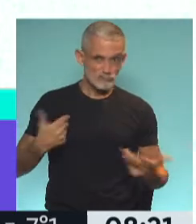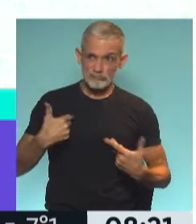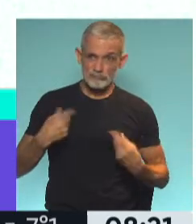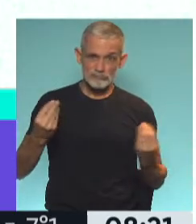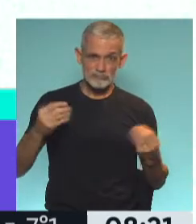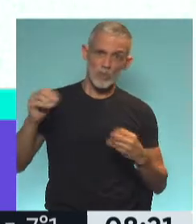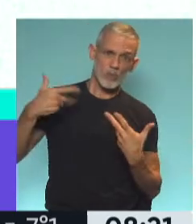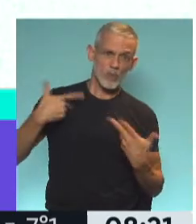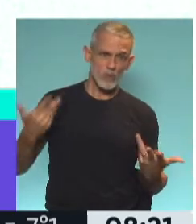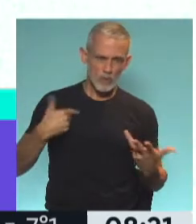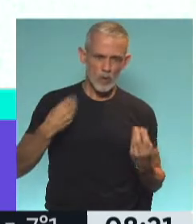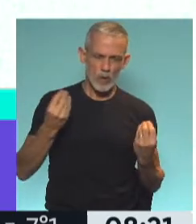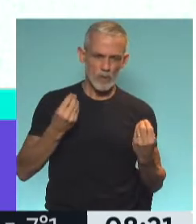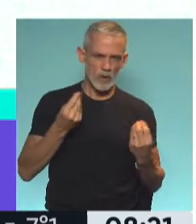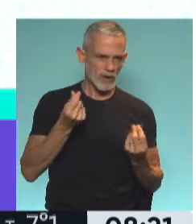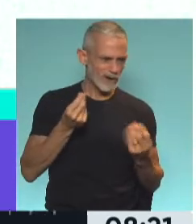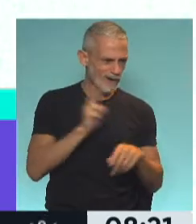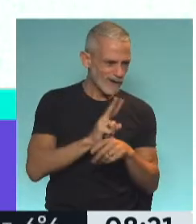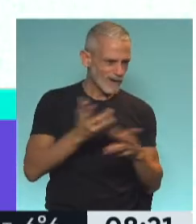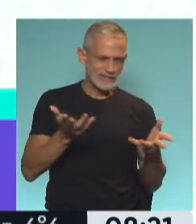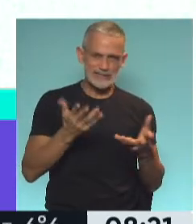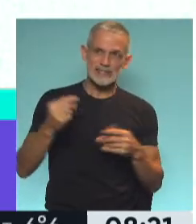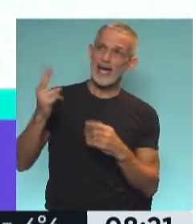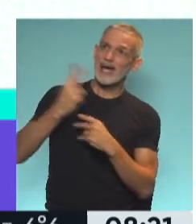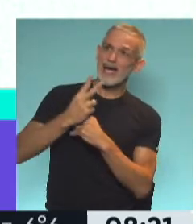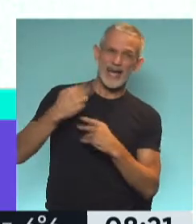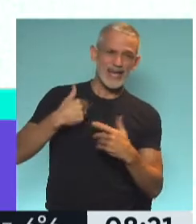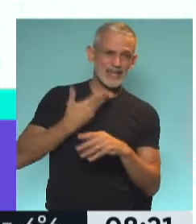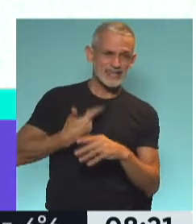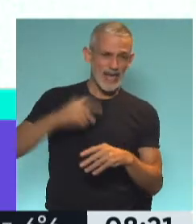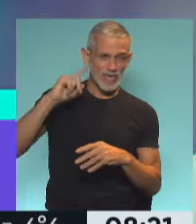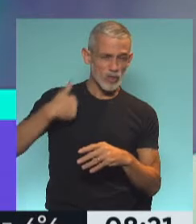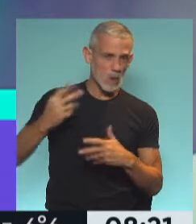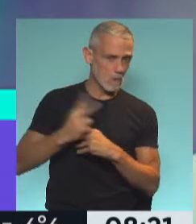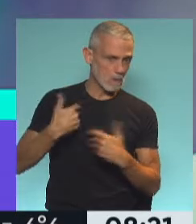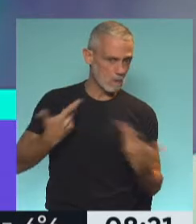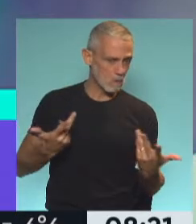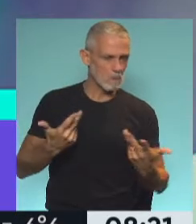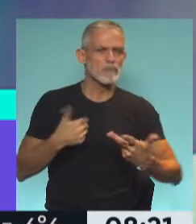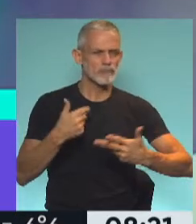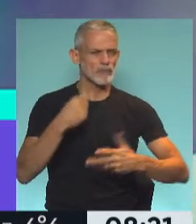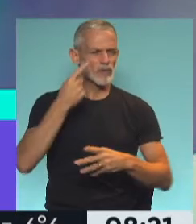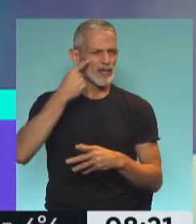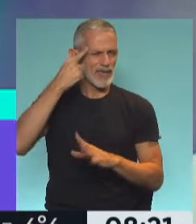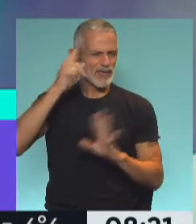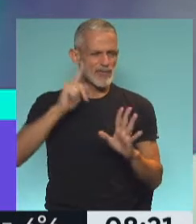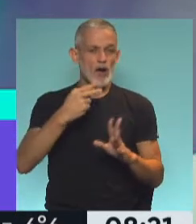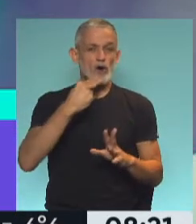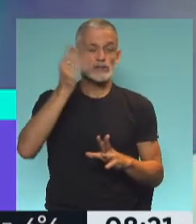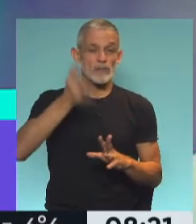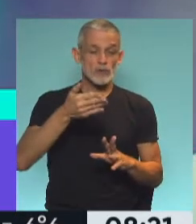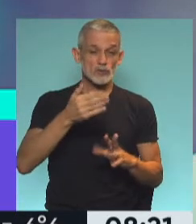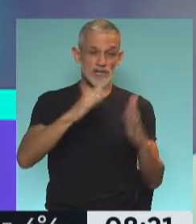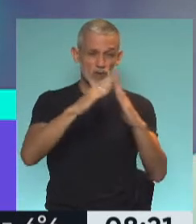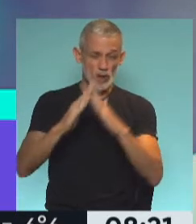la deriva, ¿no? Claro, en cuanto a la protección del Estado. Para tener otra idea un poco más grande y más general, el 11% de los